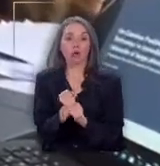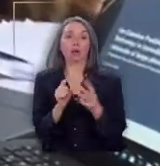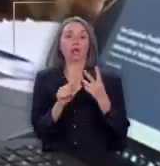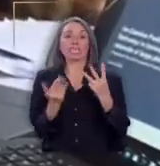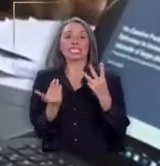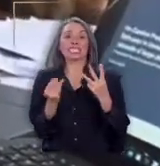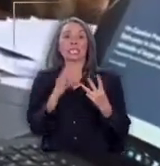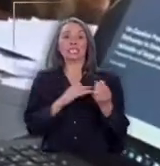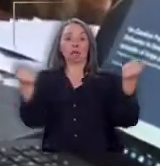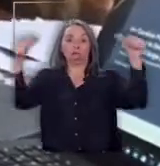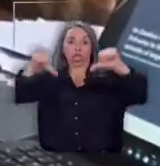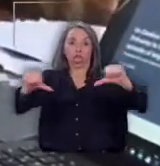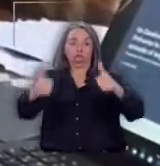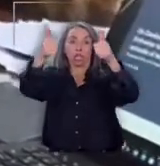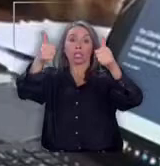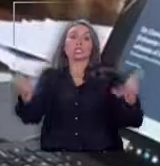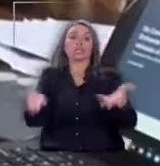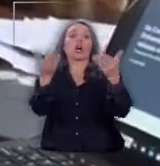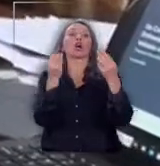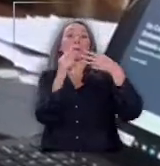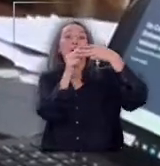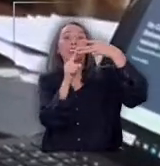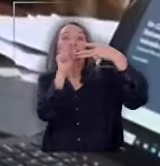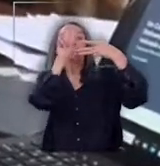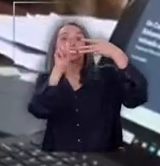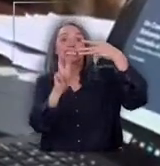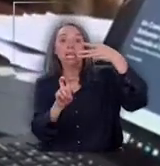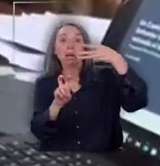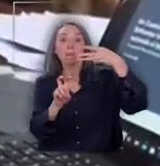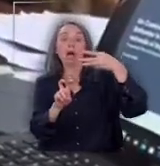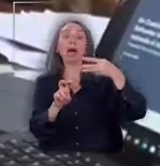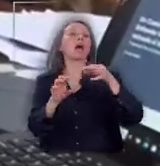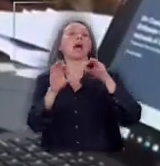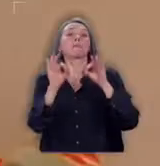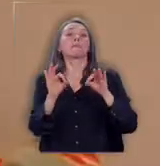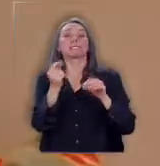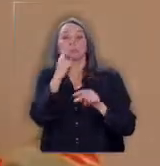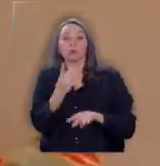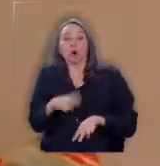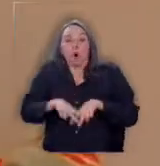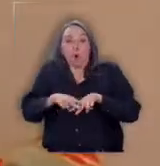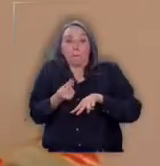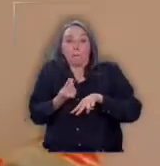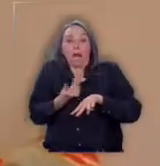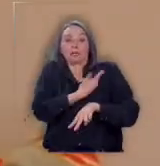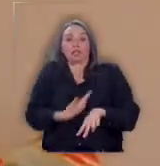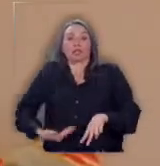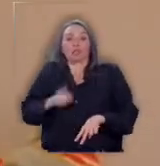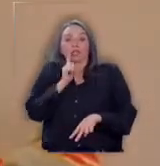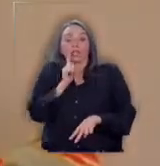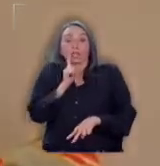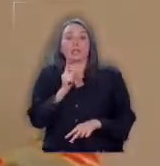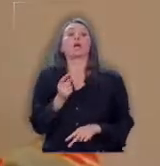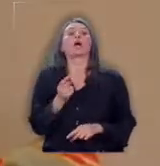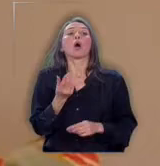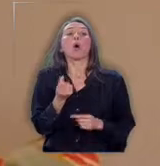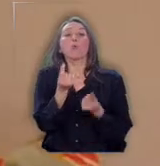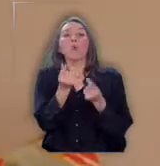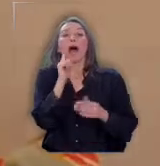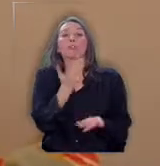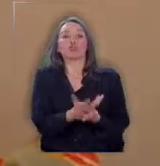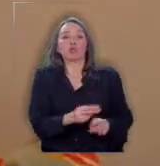reactivar chile son tres temas y tenemos que hacerlo todo dentro de un mismo marco fiscal primero tenemos que saber cuánto tenemos